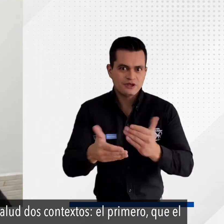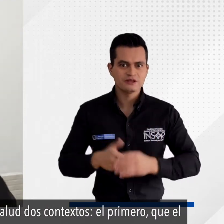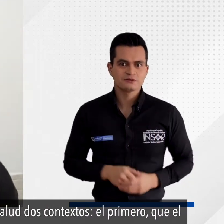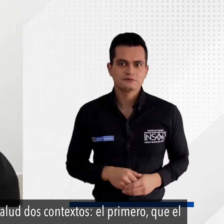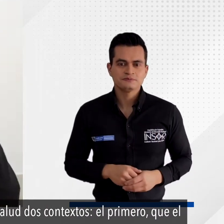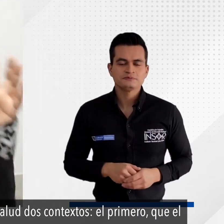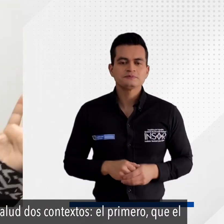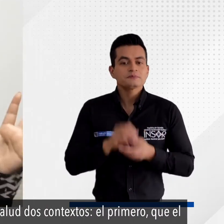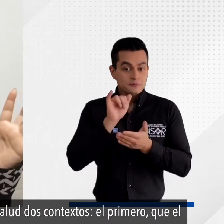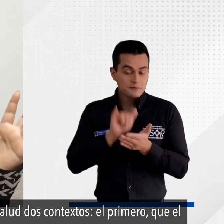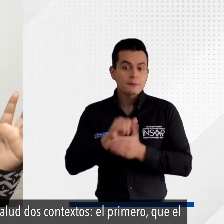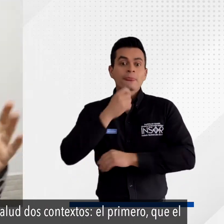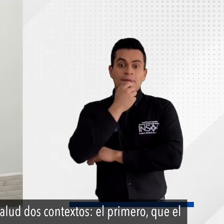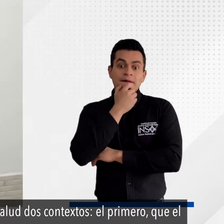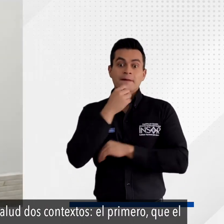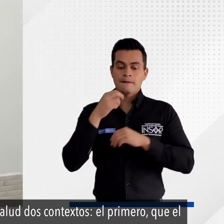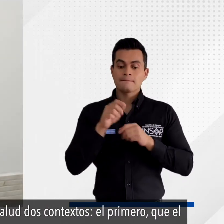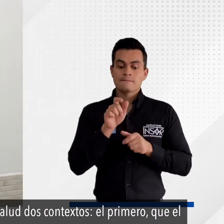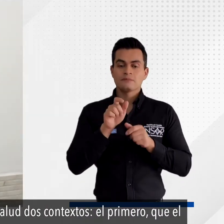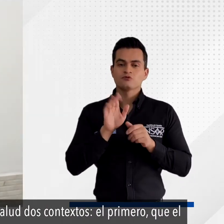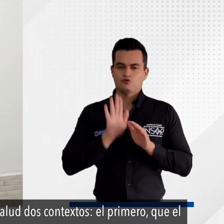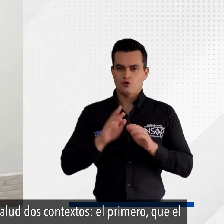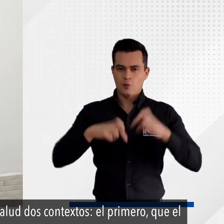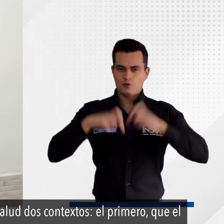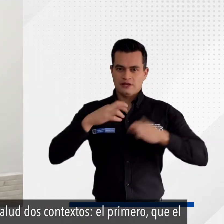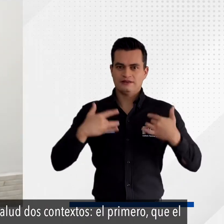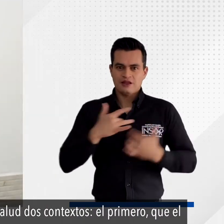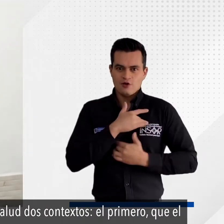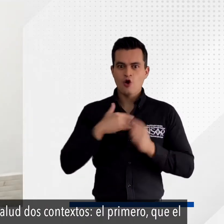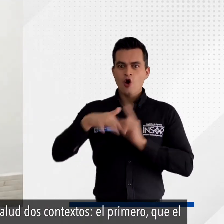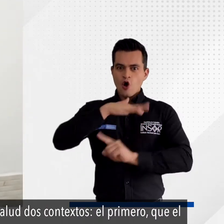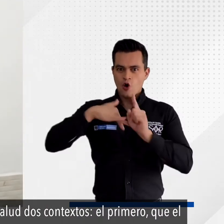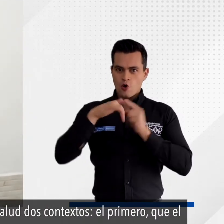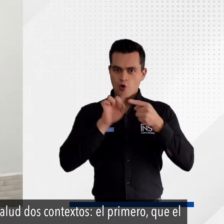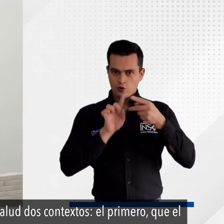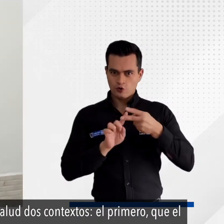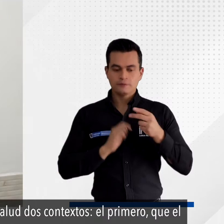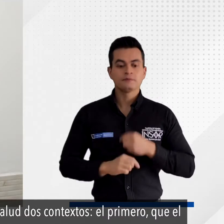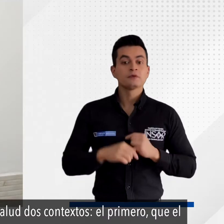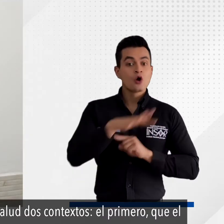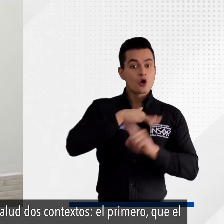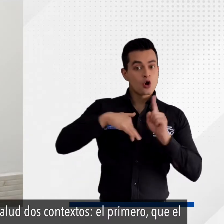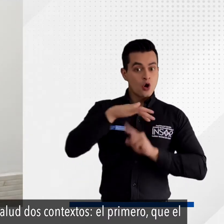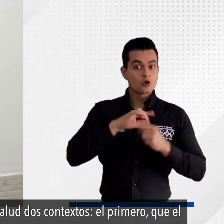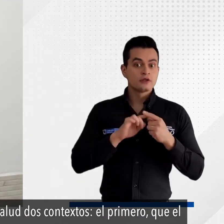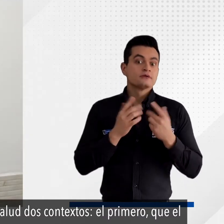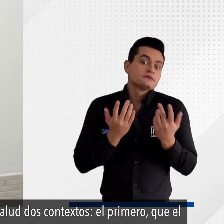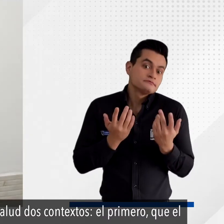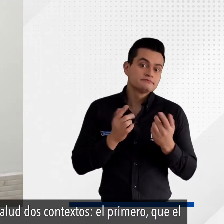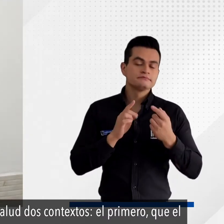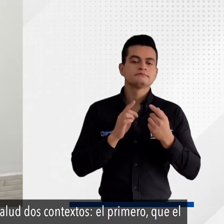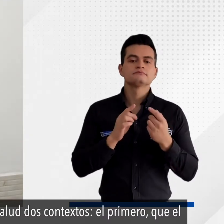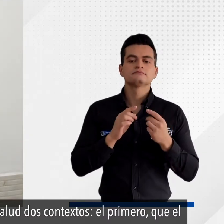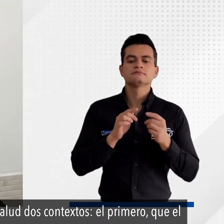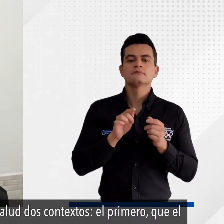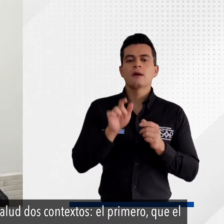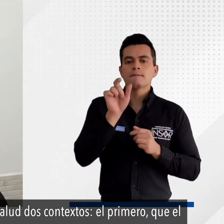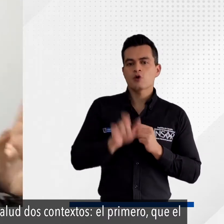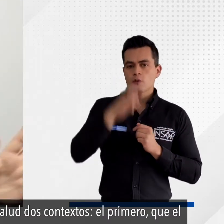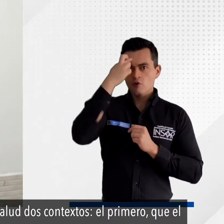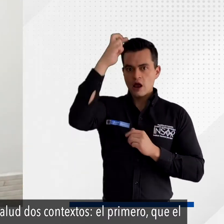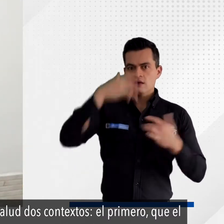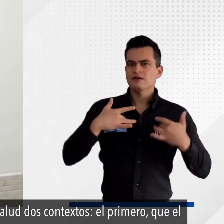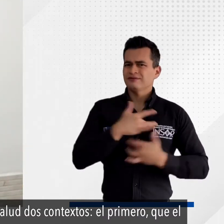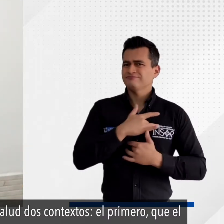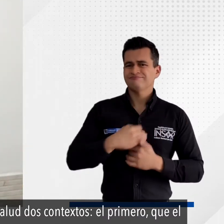allí encontramos para el profesional de la salud dos contextos. El primero, que el profesional de la salud no tenga